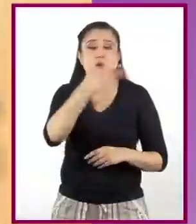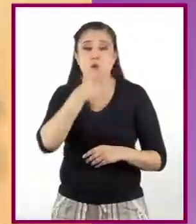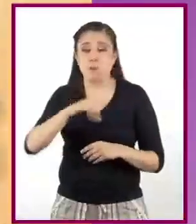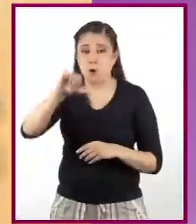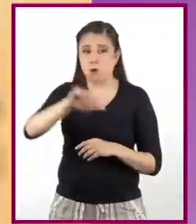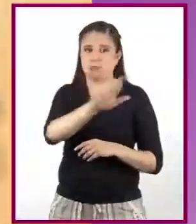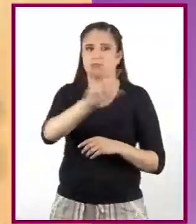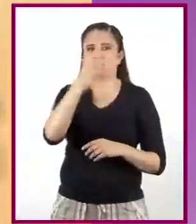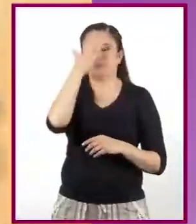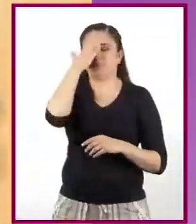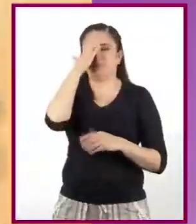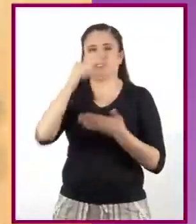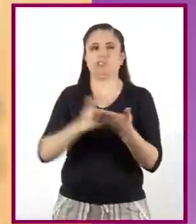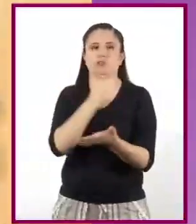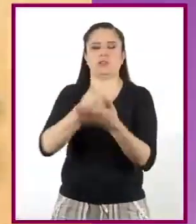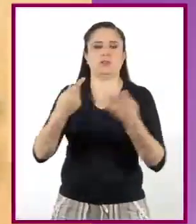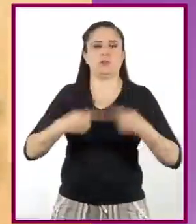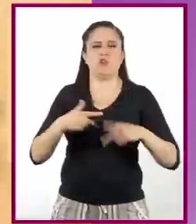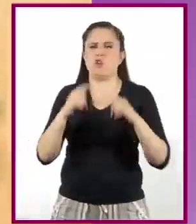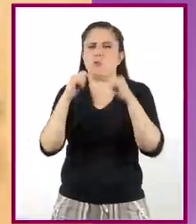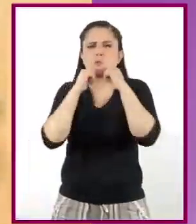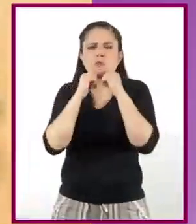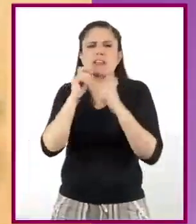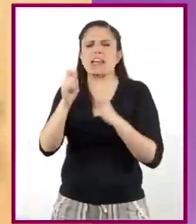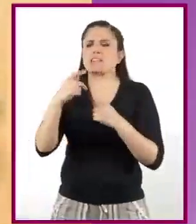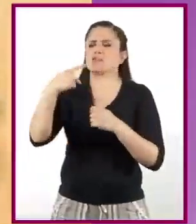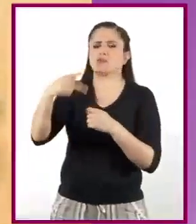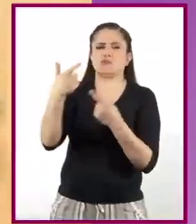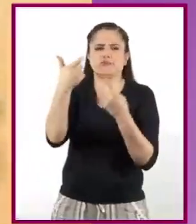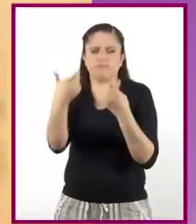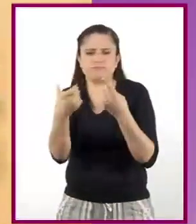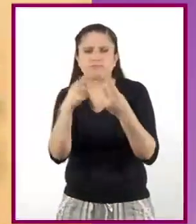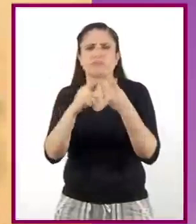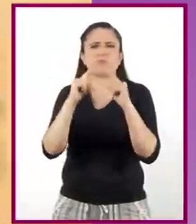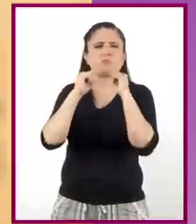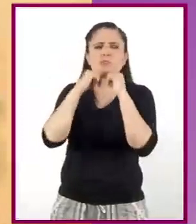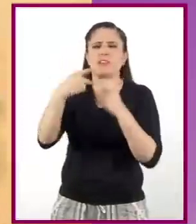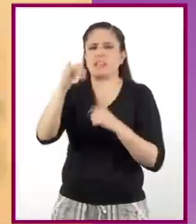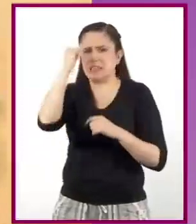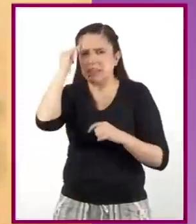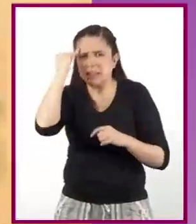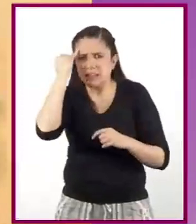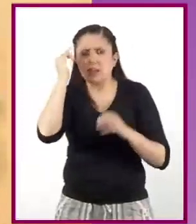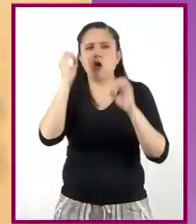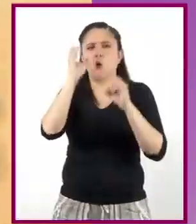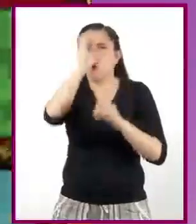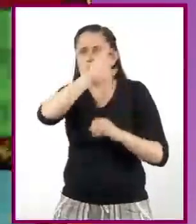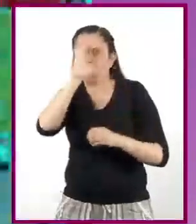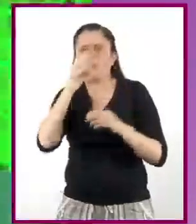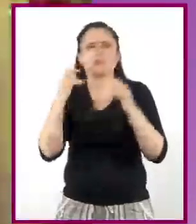son reconocidos como ciudadanos sin importar su origen social, económico, étnico y cultural.